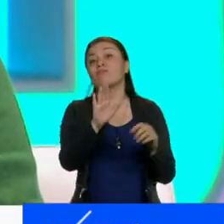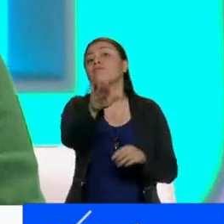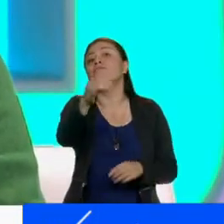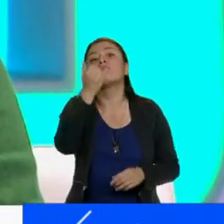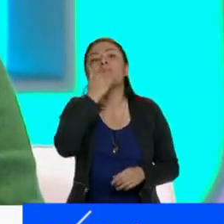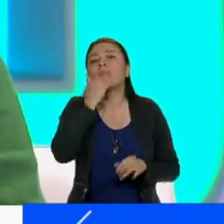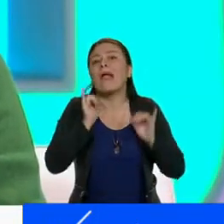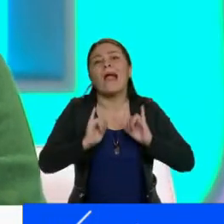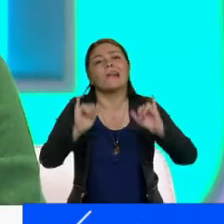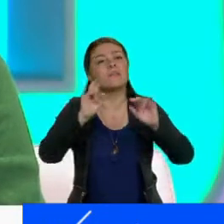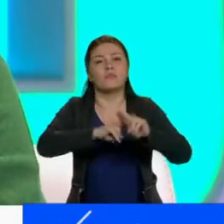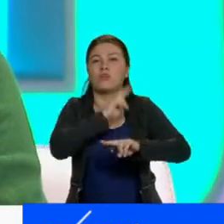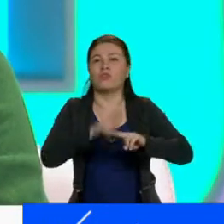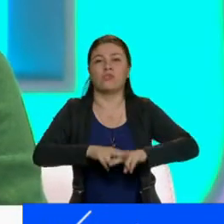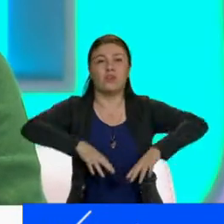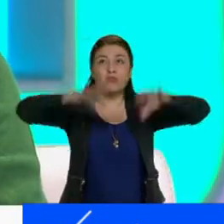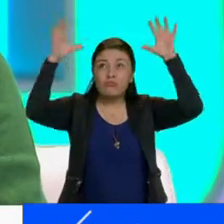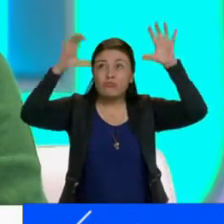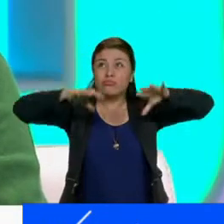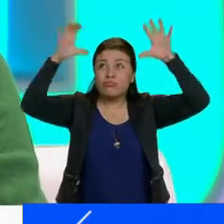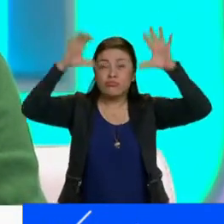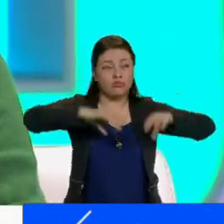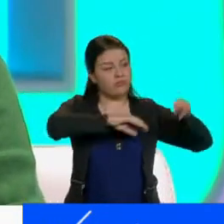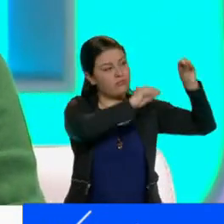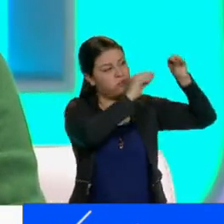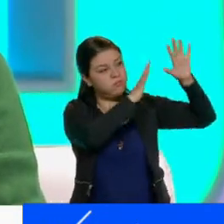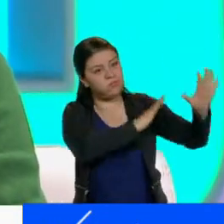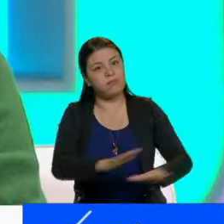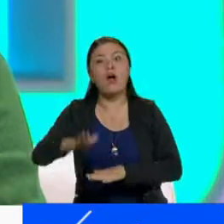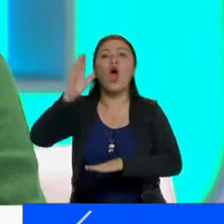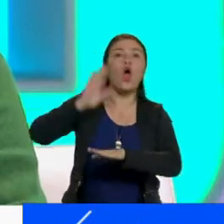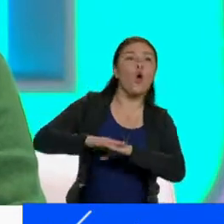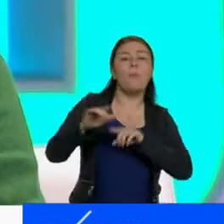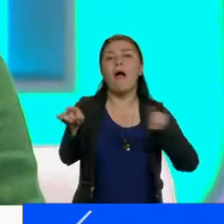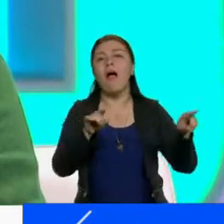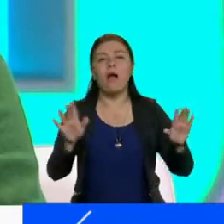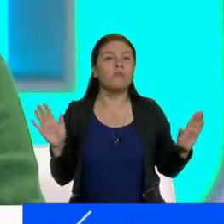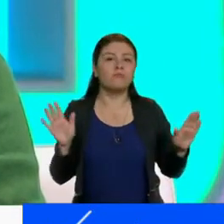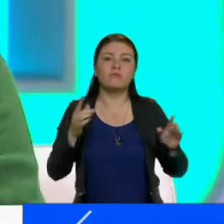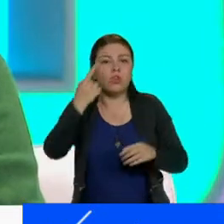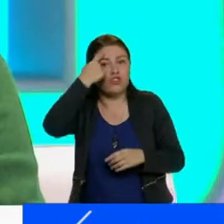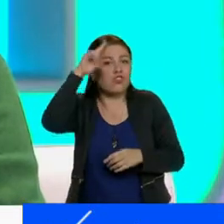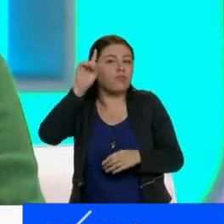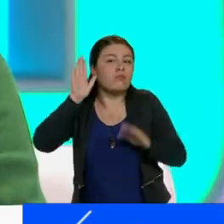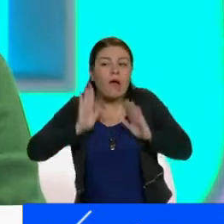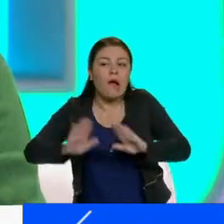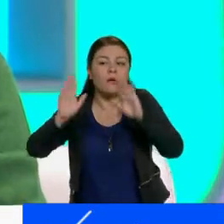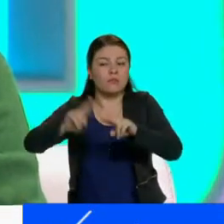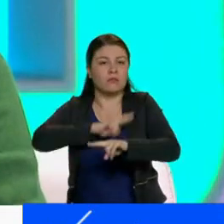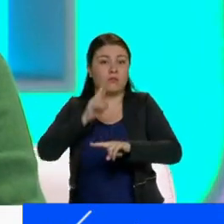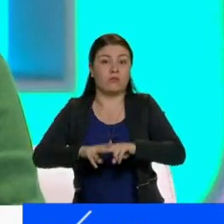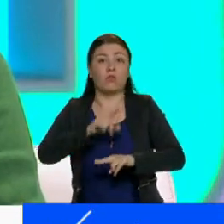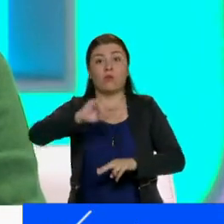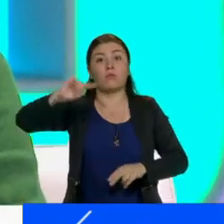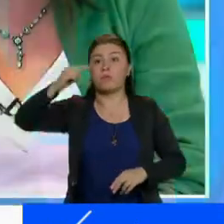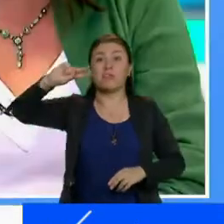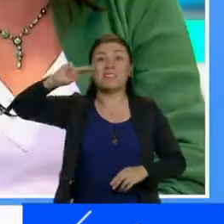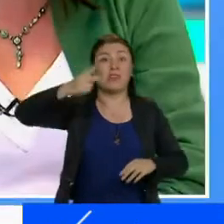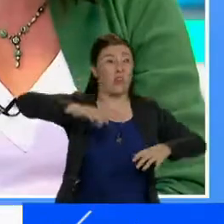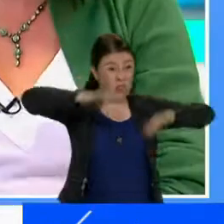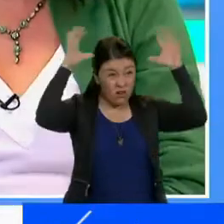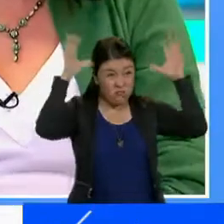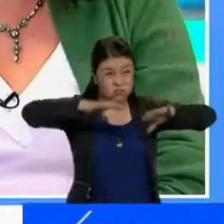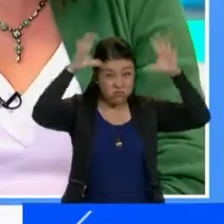Las avalanchas, las lluvias fuertes son cosas que ocurren. Esta es una de las zonas más lluviosas del país, si no estoy mal, es la segunda zona más lluviosa del